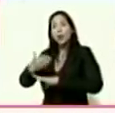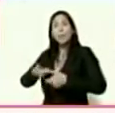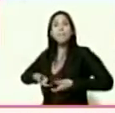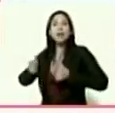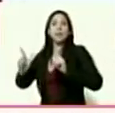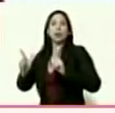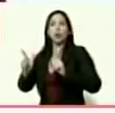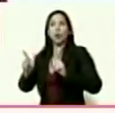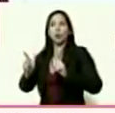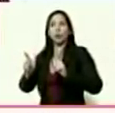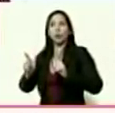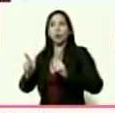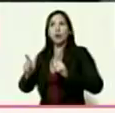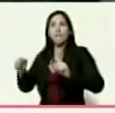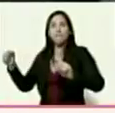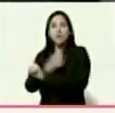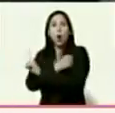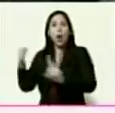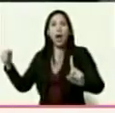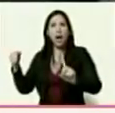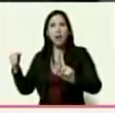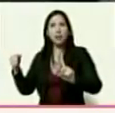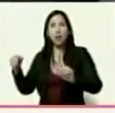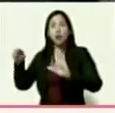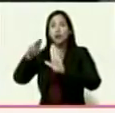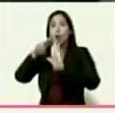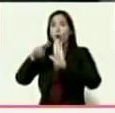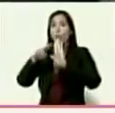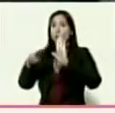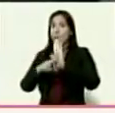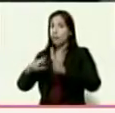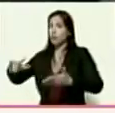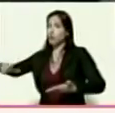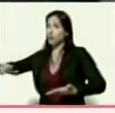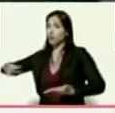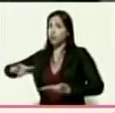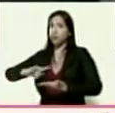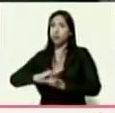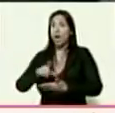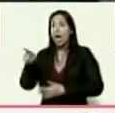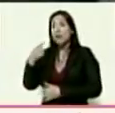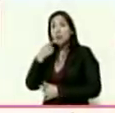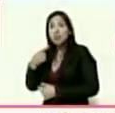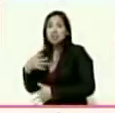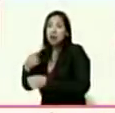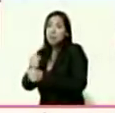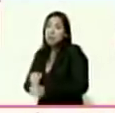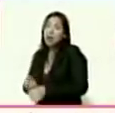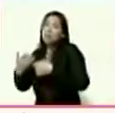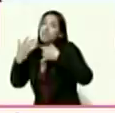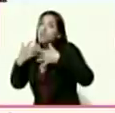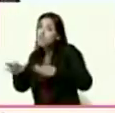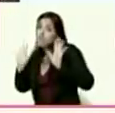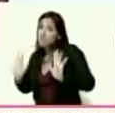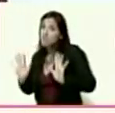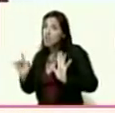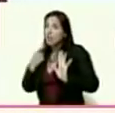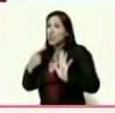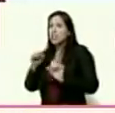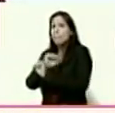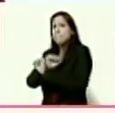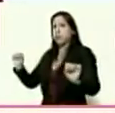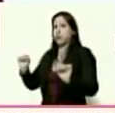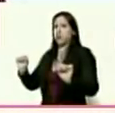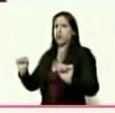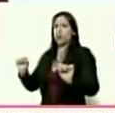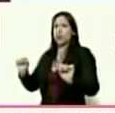o mejor dicho, por violar las normas aeronáuticas. Ellos dicen y esperan. Dicen que es imposible